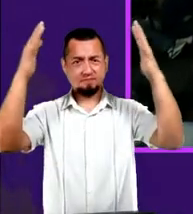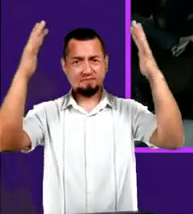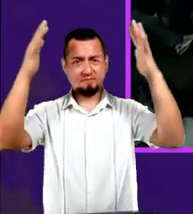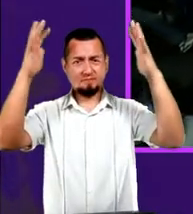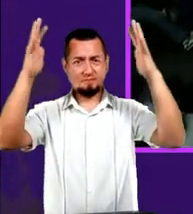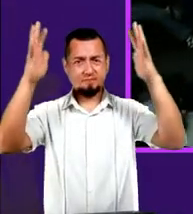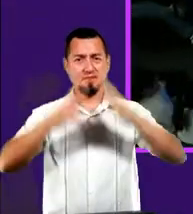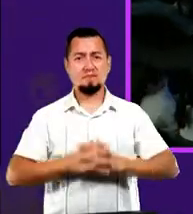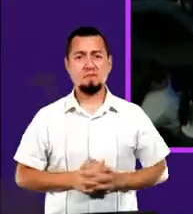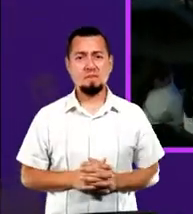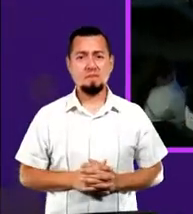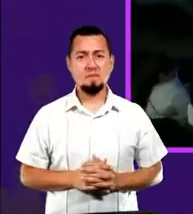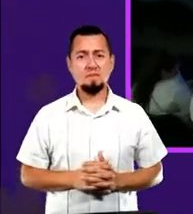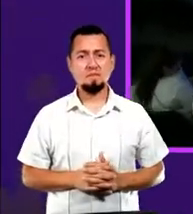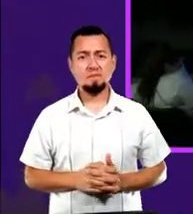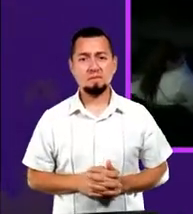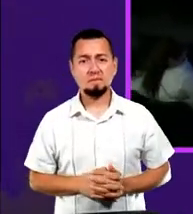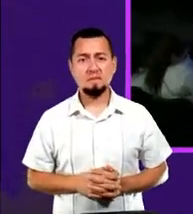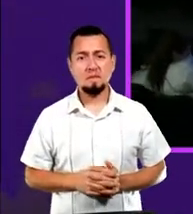Y como son ustedes